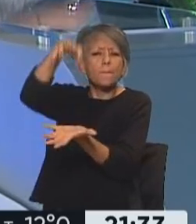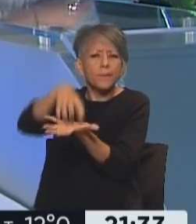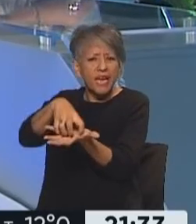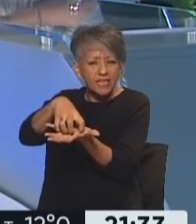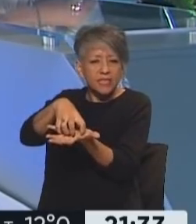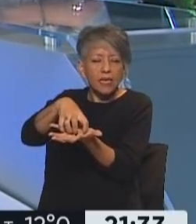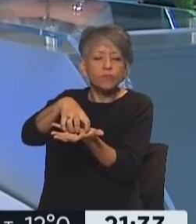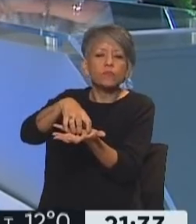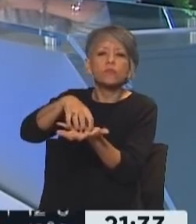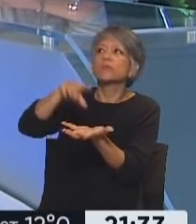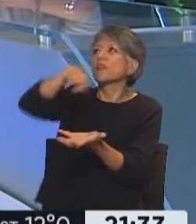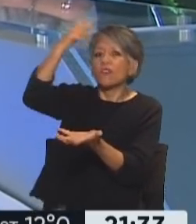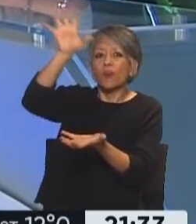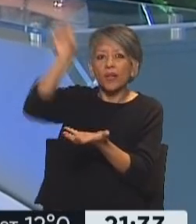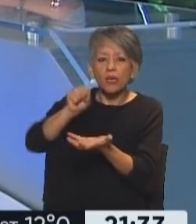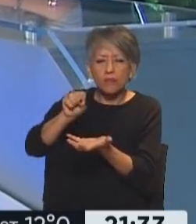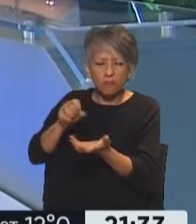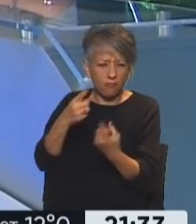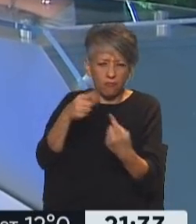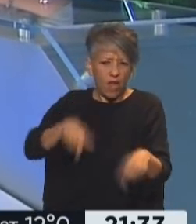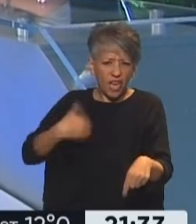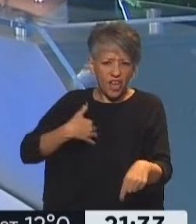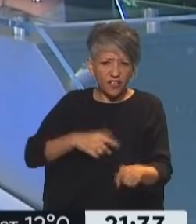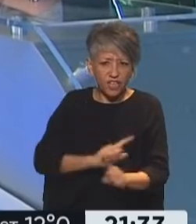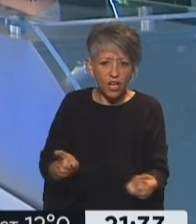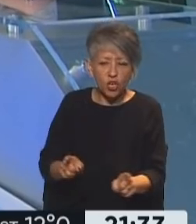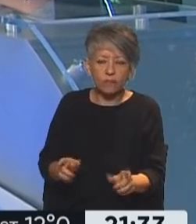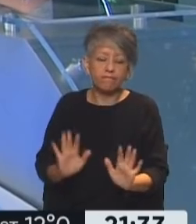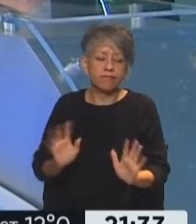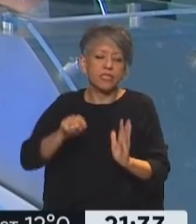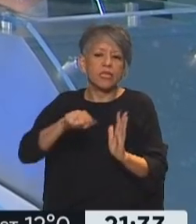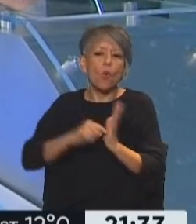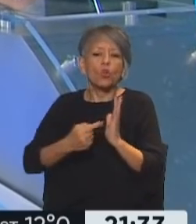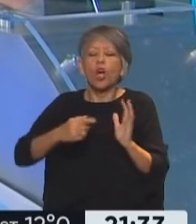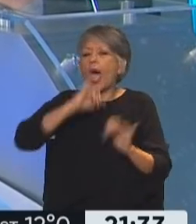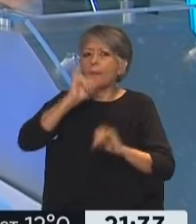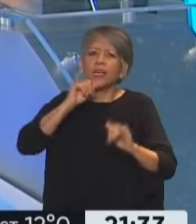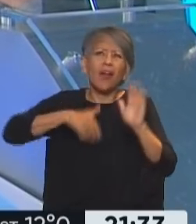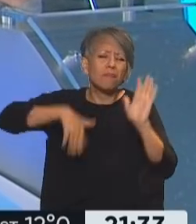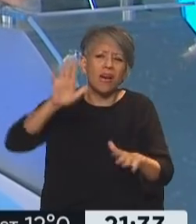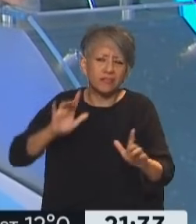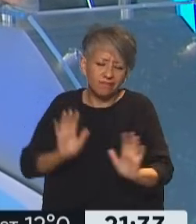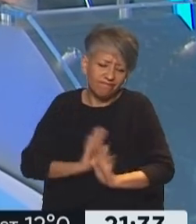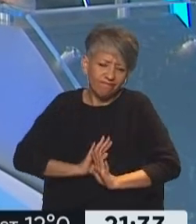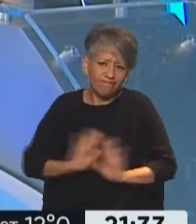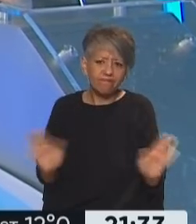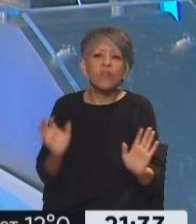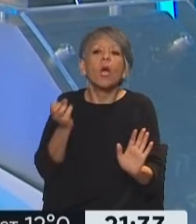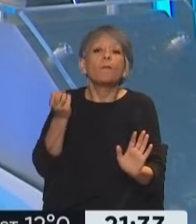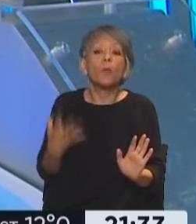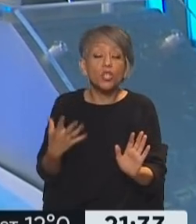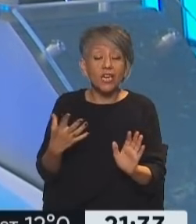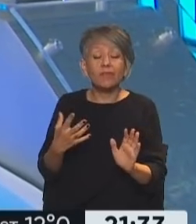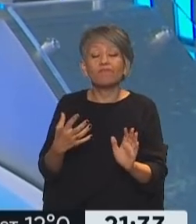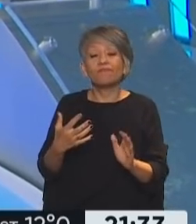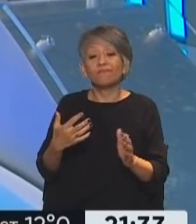fabricante argentino. Bueno, y ahí lo que aclaran es, este punto no merece mayores aclaraciones, dice el comunicado, ya que el proceso